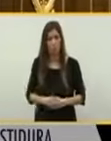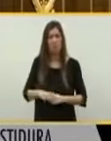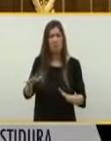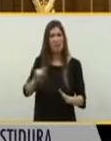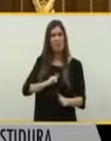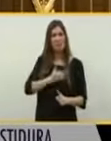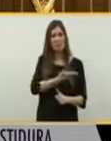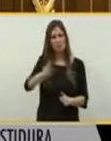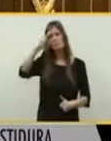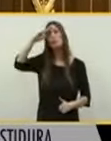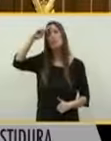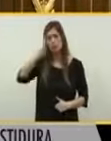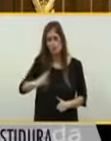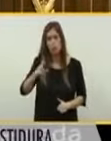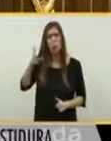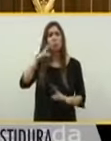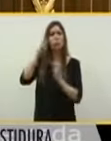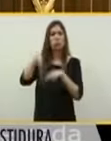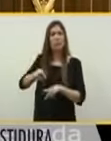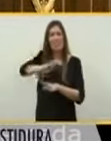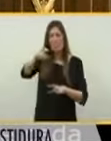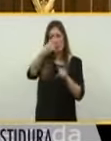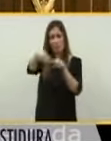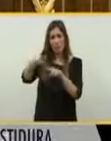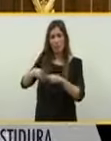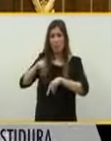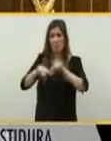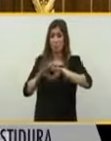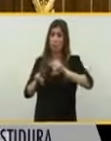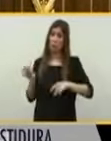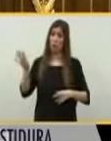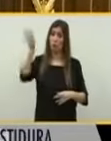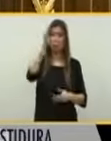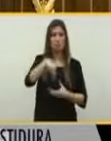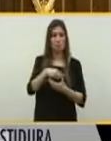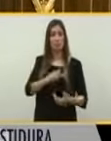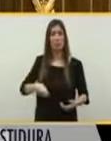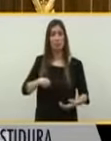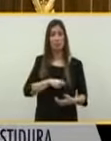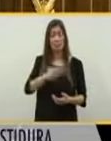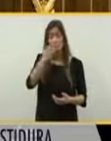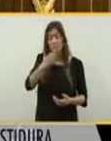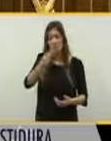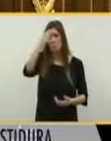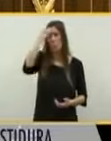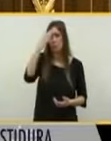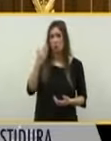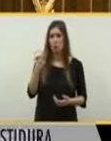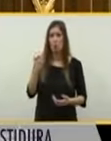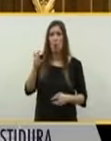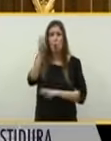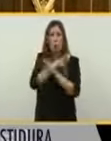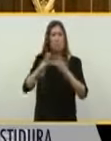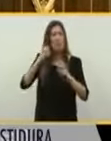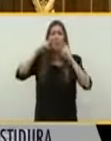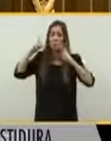cual, desde el reconocimiento a la diversidad de los distintos territorios de España, creemos que no se pueden ahorrar esfuerzos,